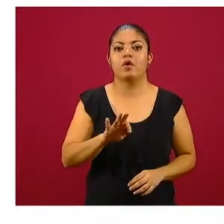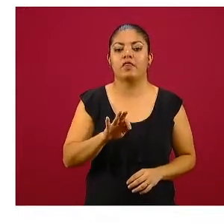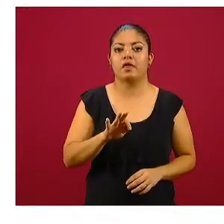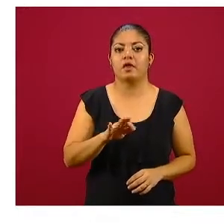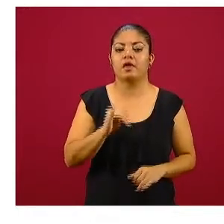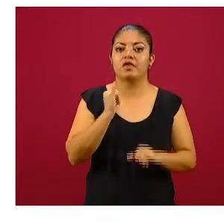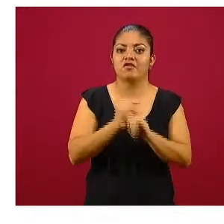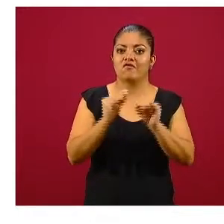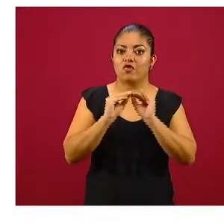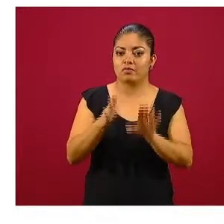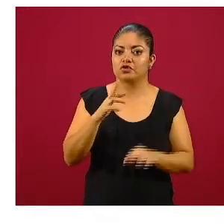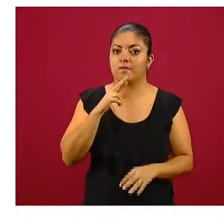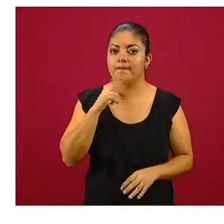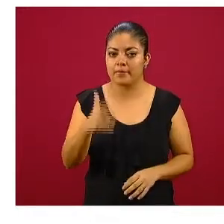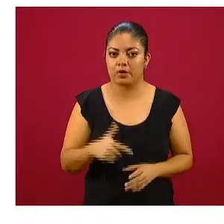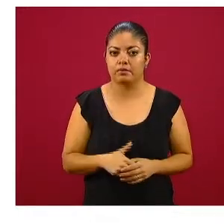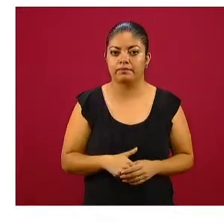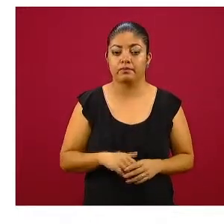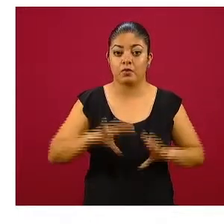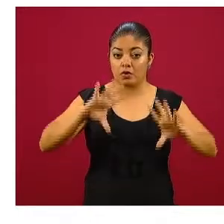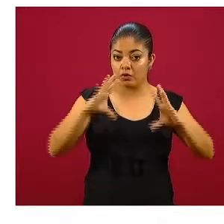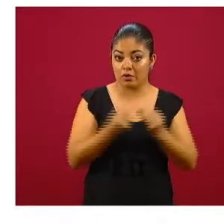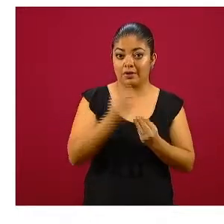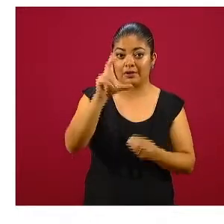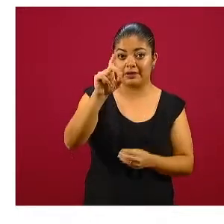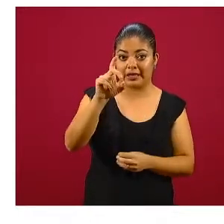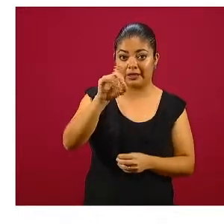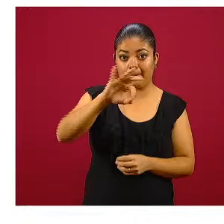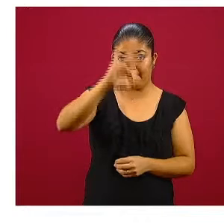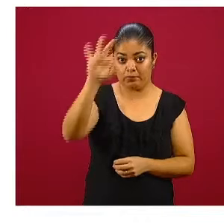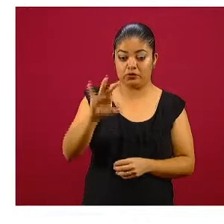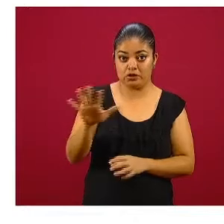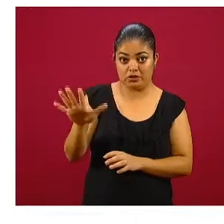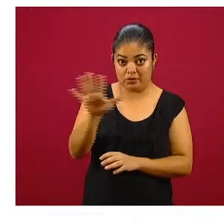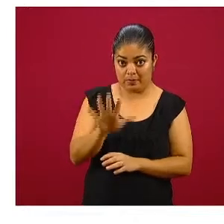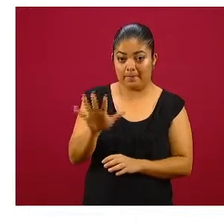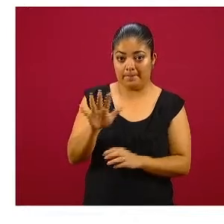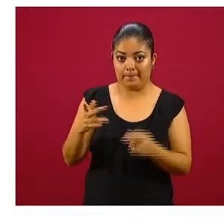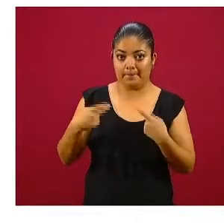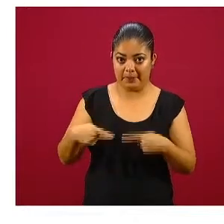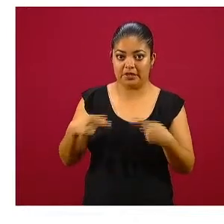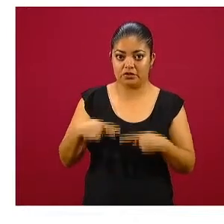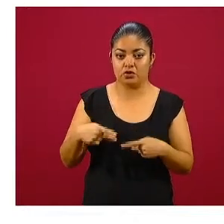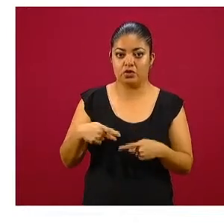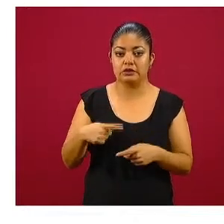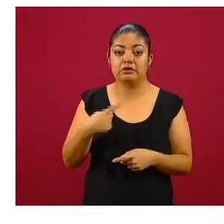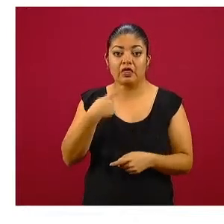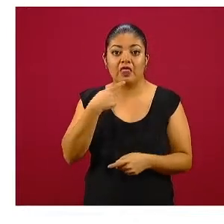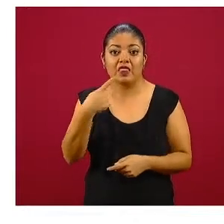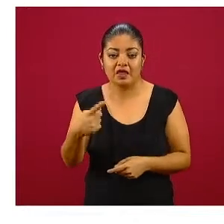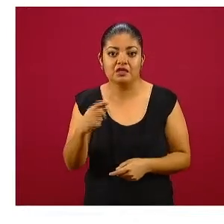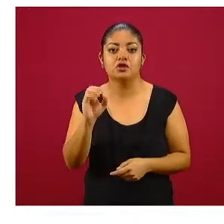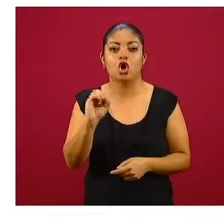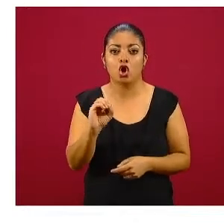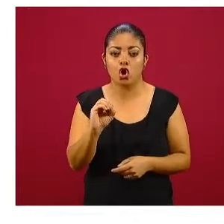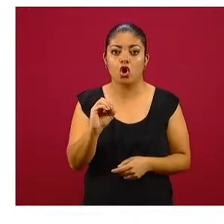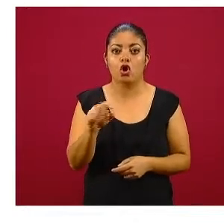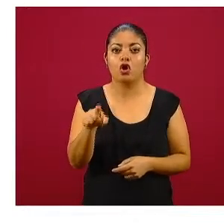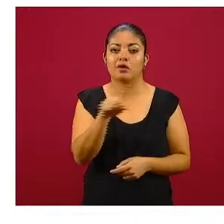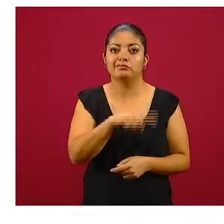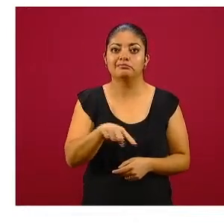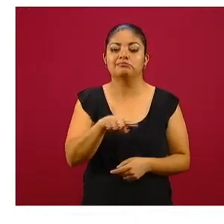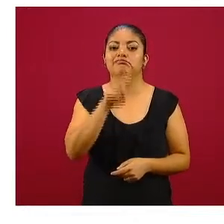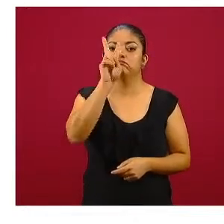mejor información. En total, el 30% de estas personas dicen o refieren vivir con